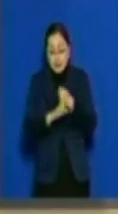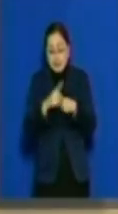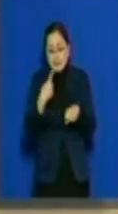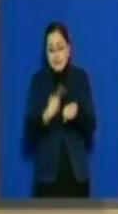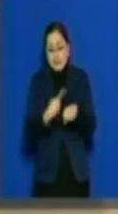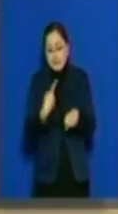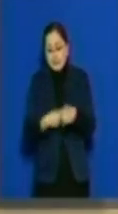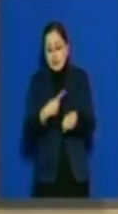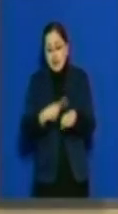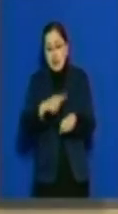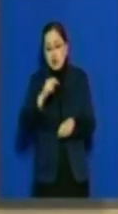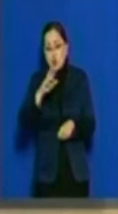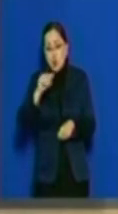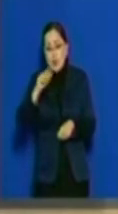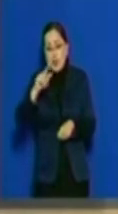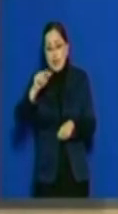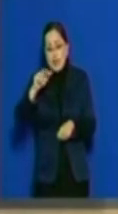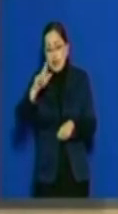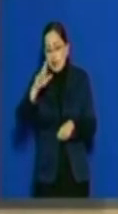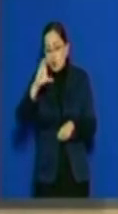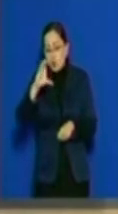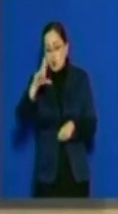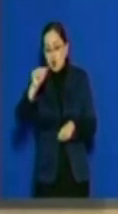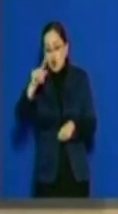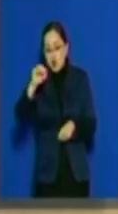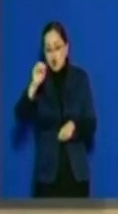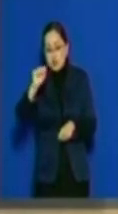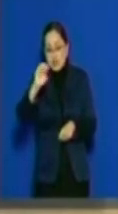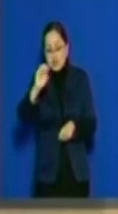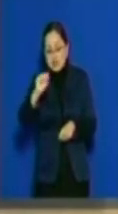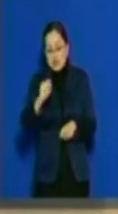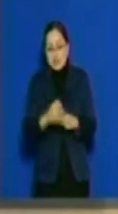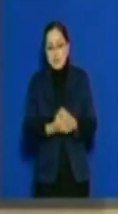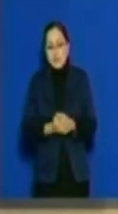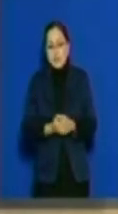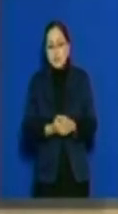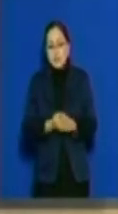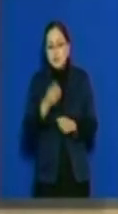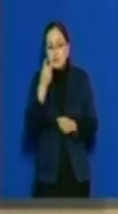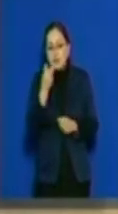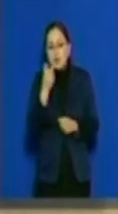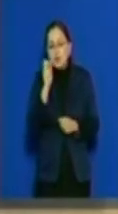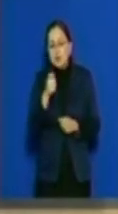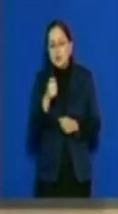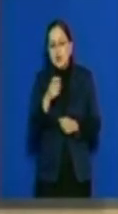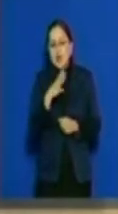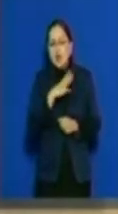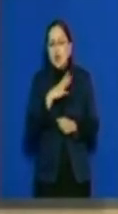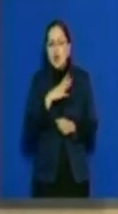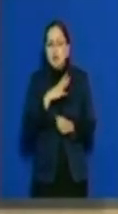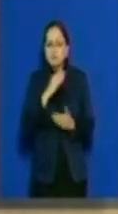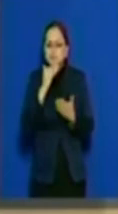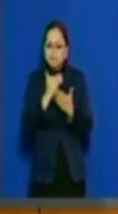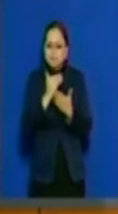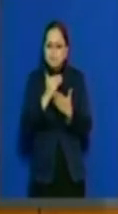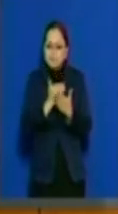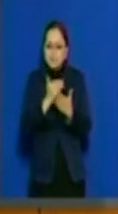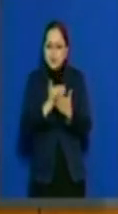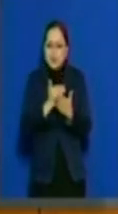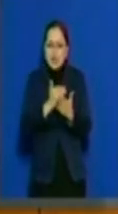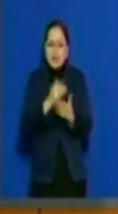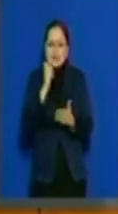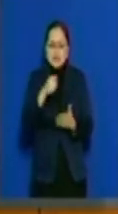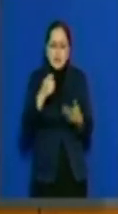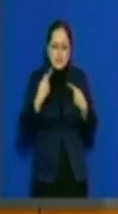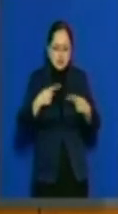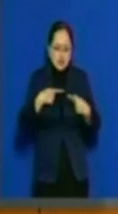está mermando seriamente la fuerza de la sociedad, especialmente entre los más